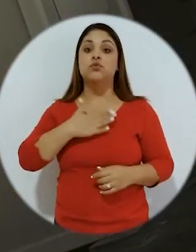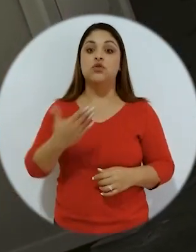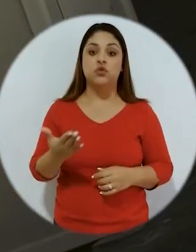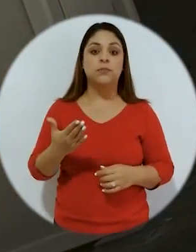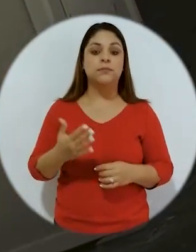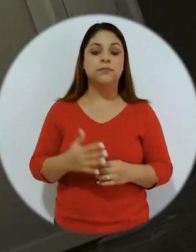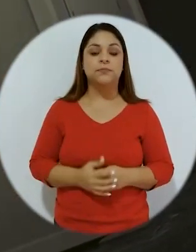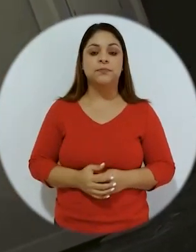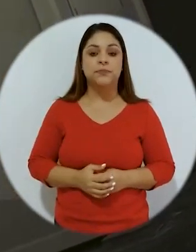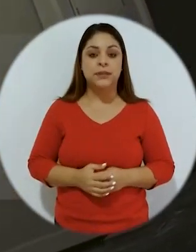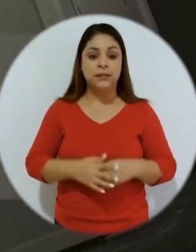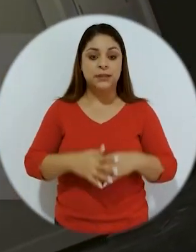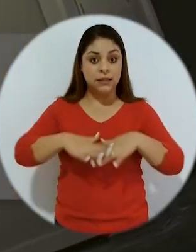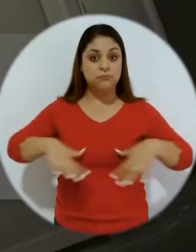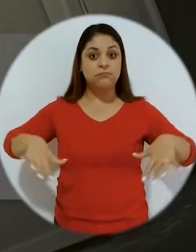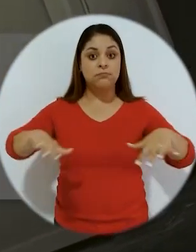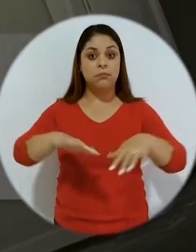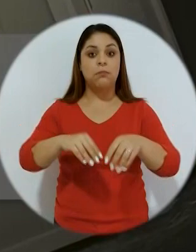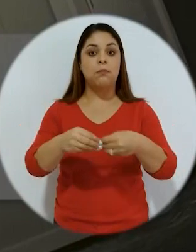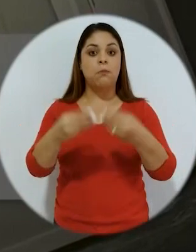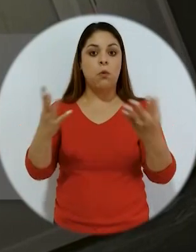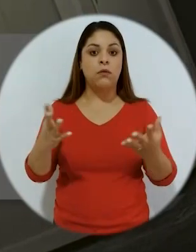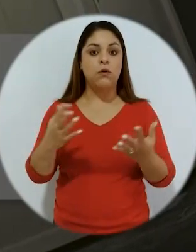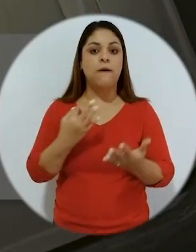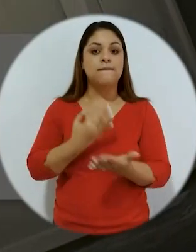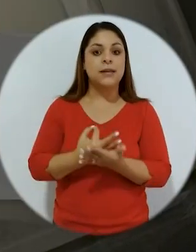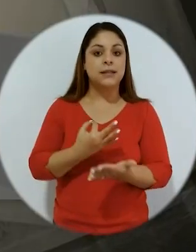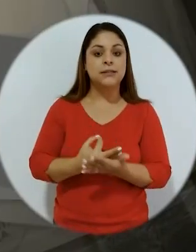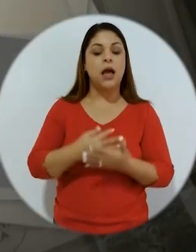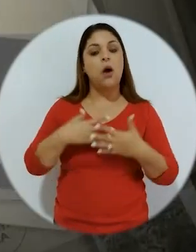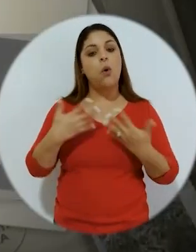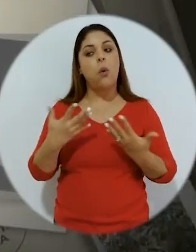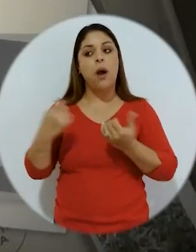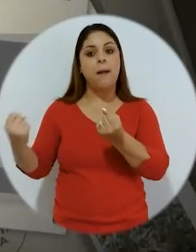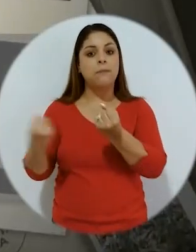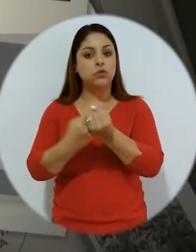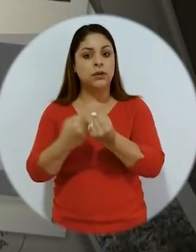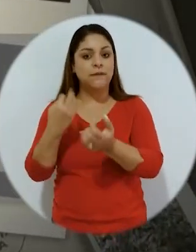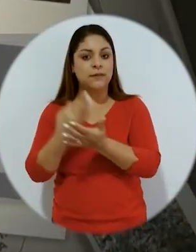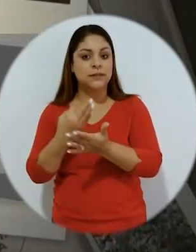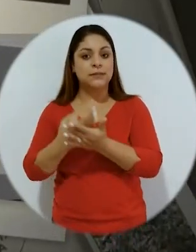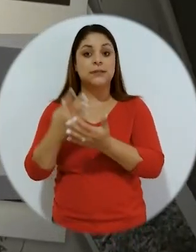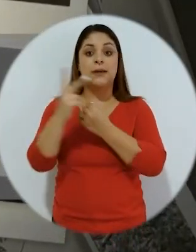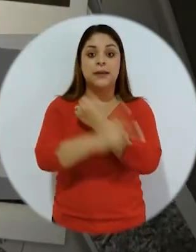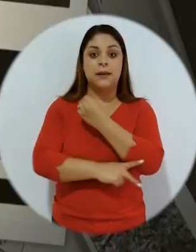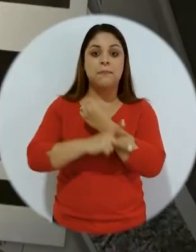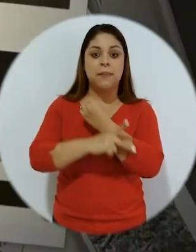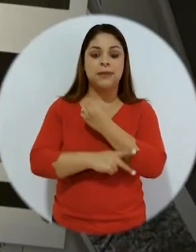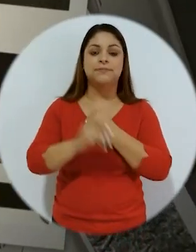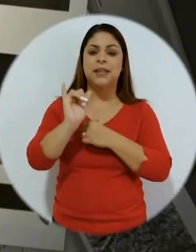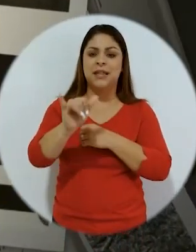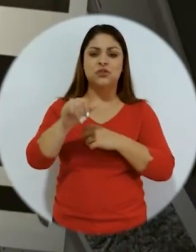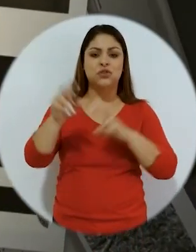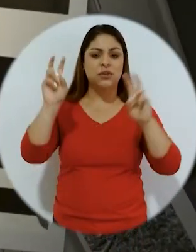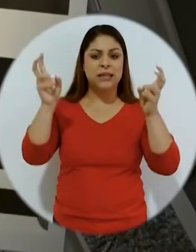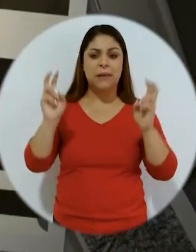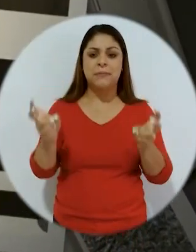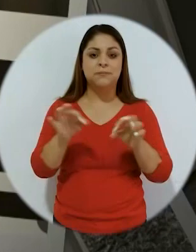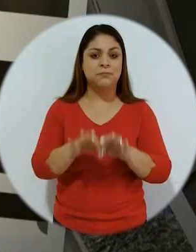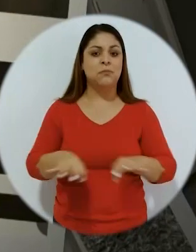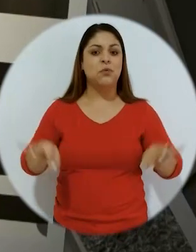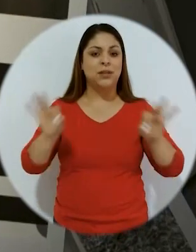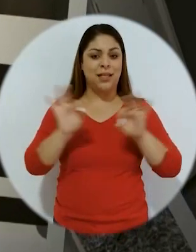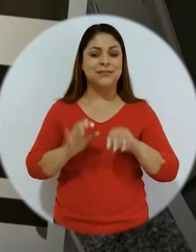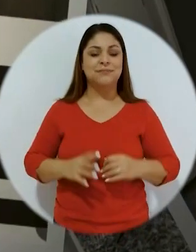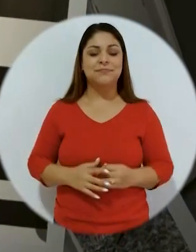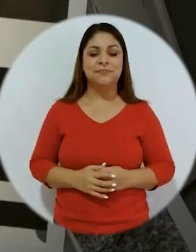la disposición del sector público de financiar o cofinanciar la innovación en el país. Entonces, esos